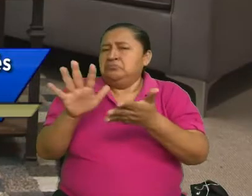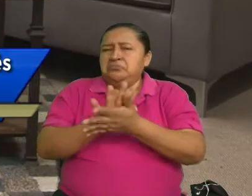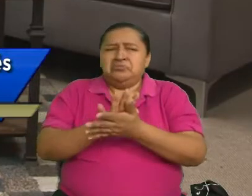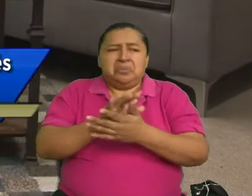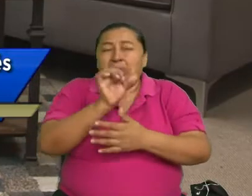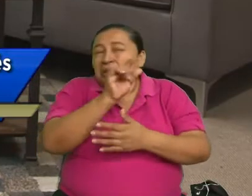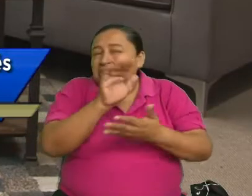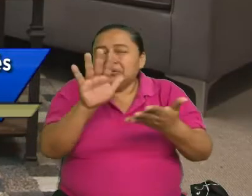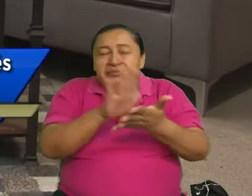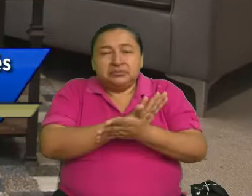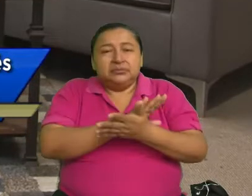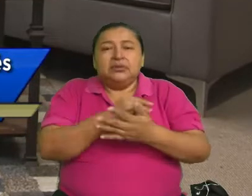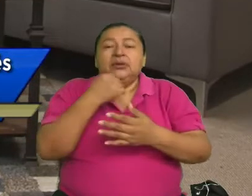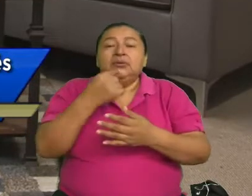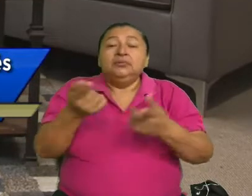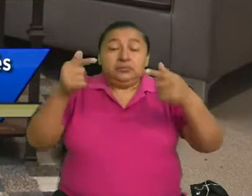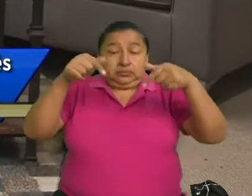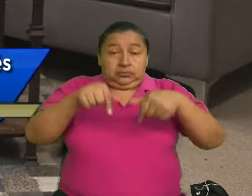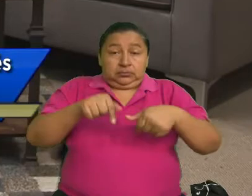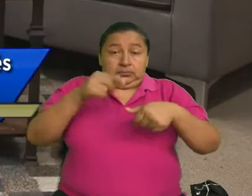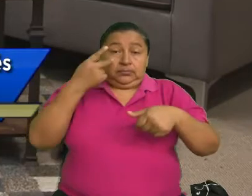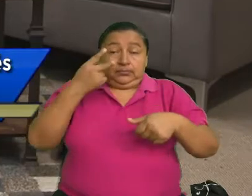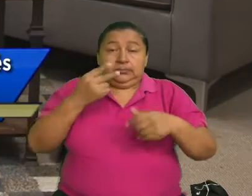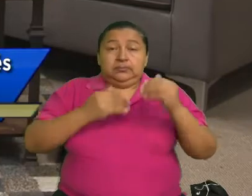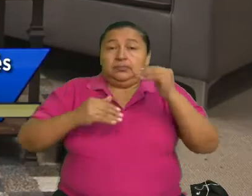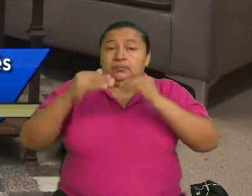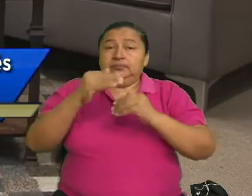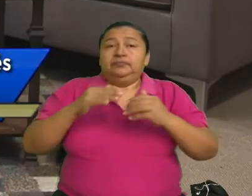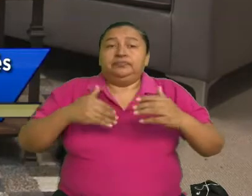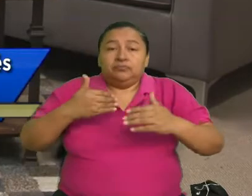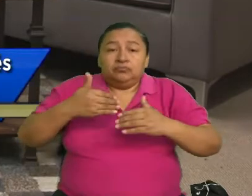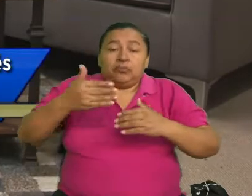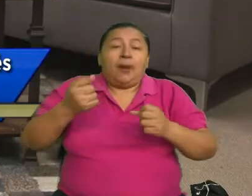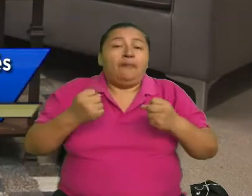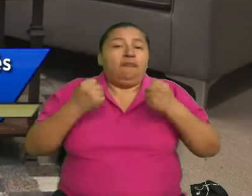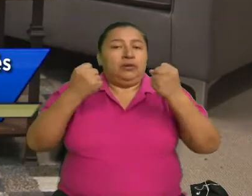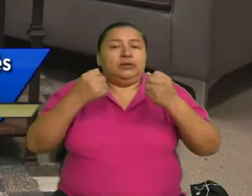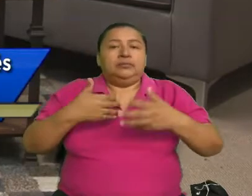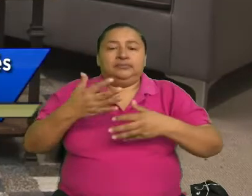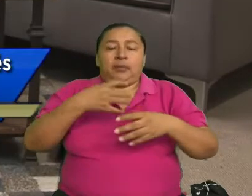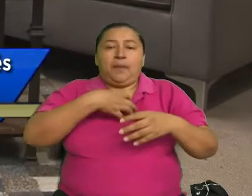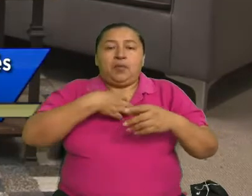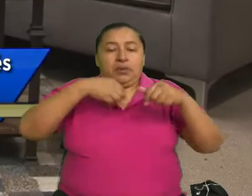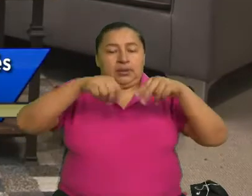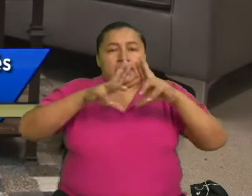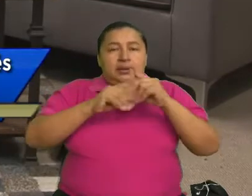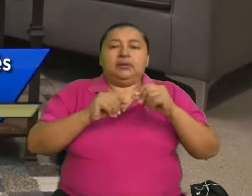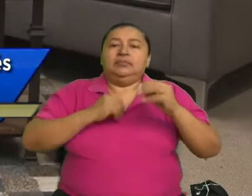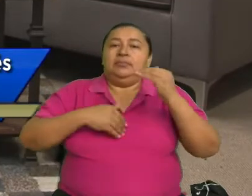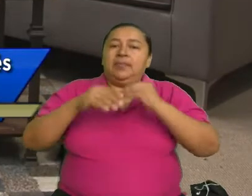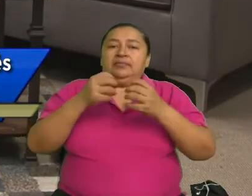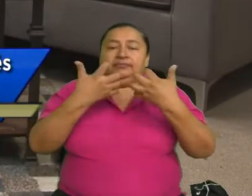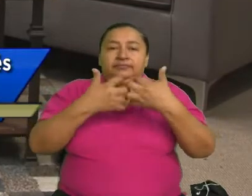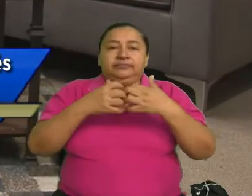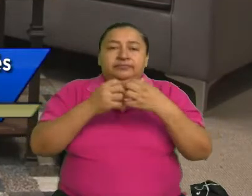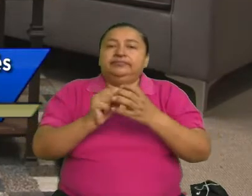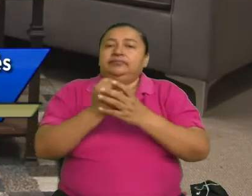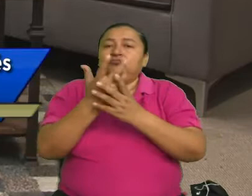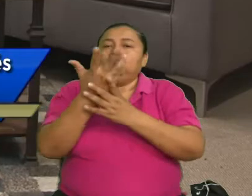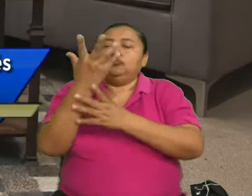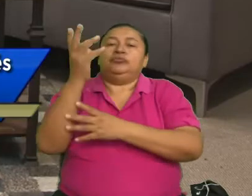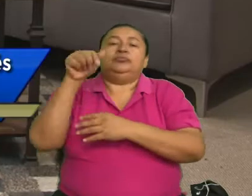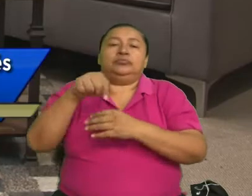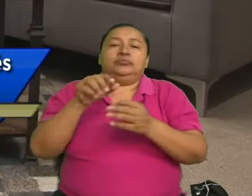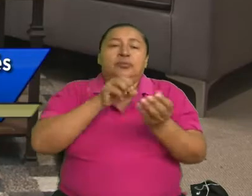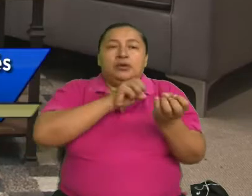Casi nula, por no decir así. Y ahora vemos precisamente cómo esto está potenciando el mercado interno. Al haber más fábricas, al haber más